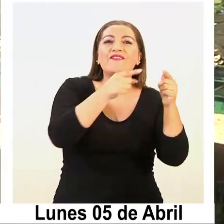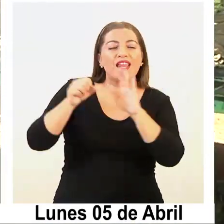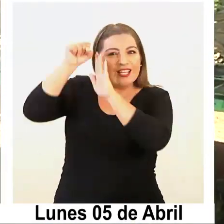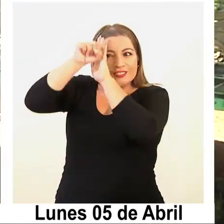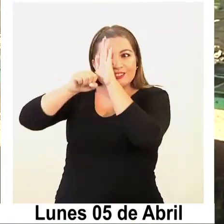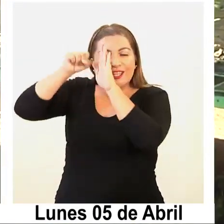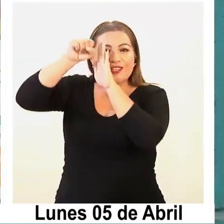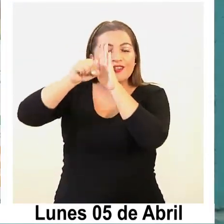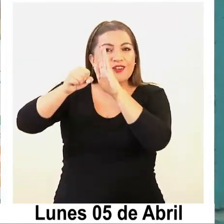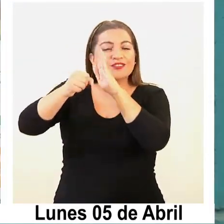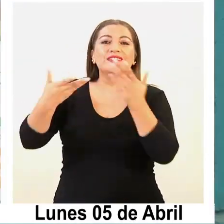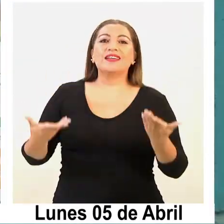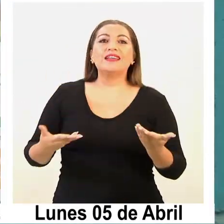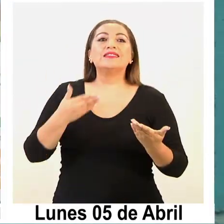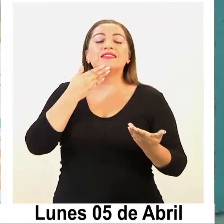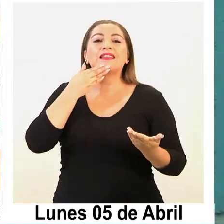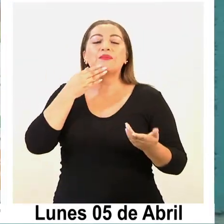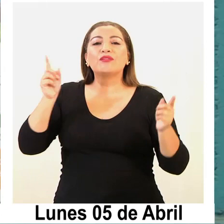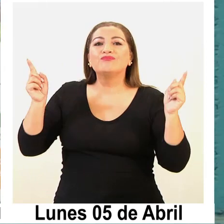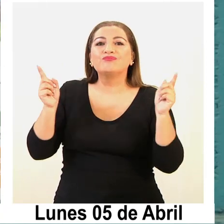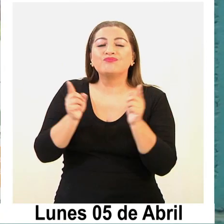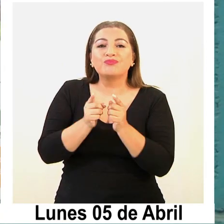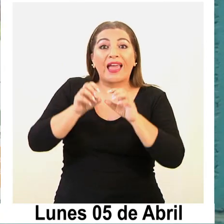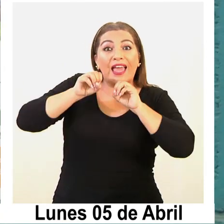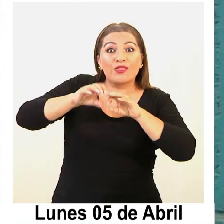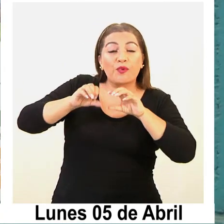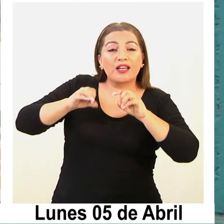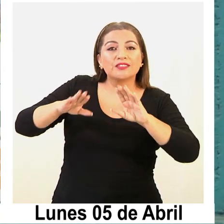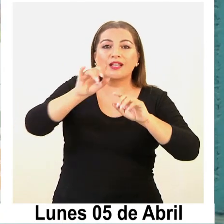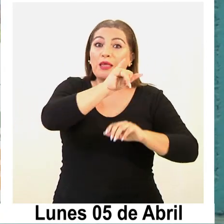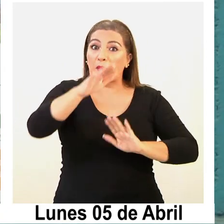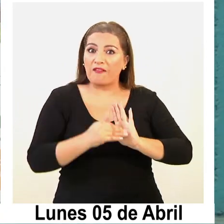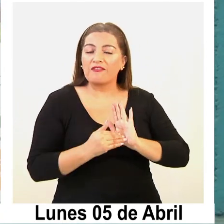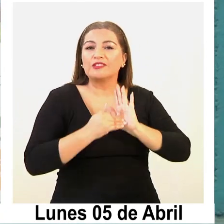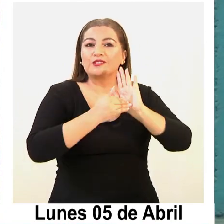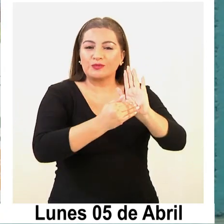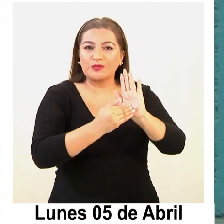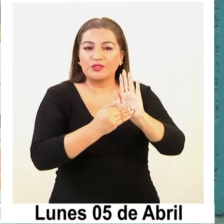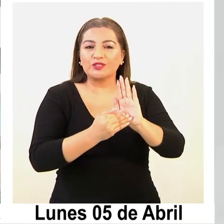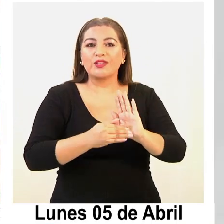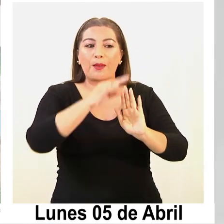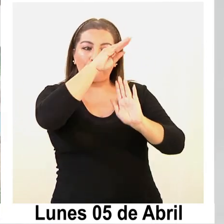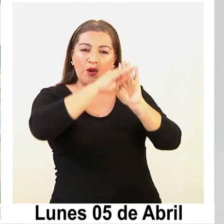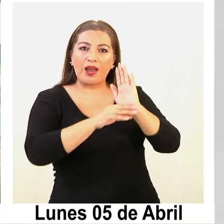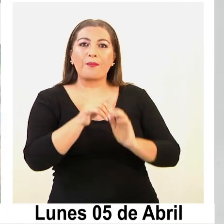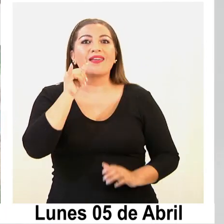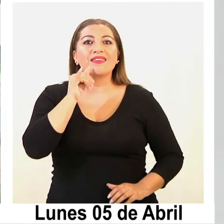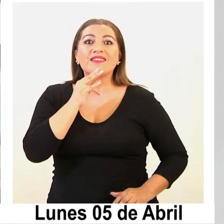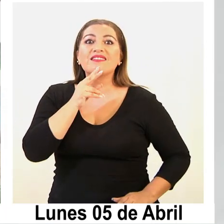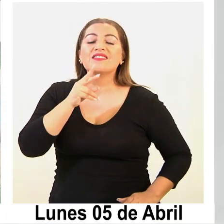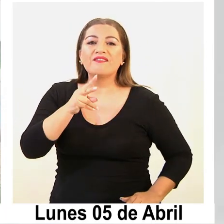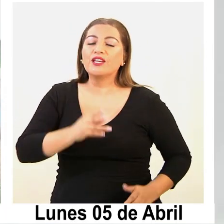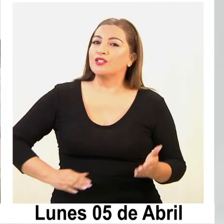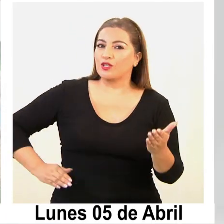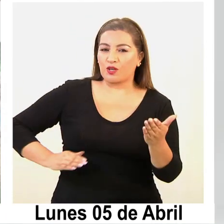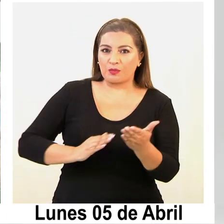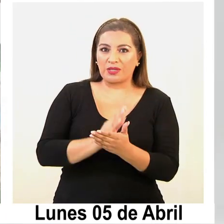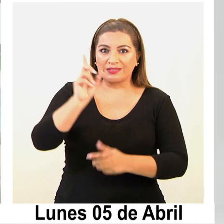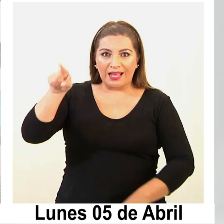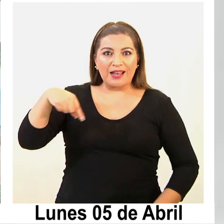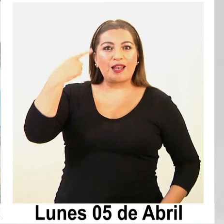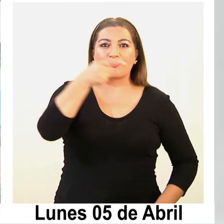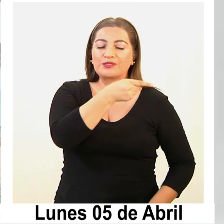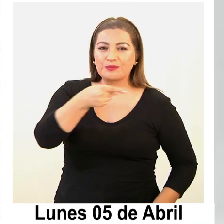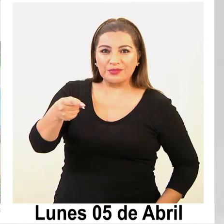de notas periodísticas y cápsulas educativas que se mostrarán en nuestra programación habitual a partir de las